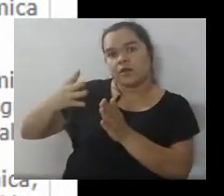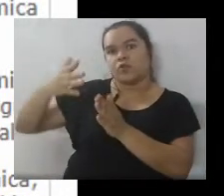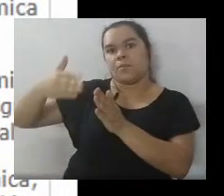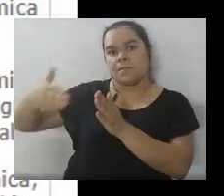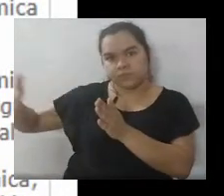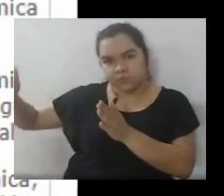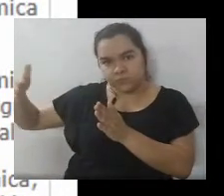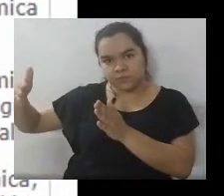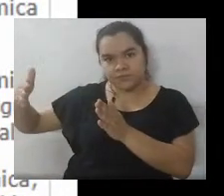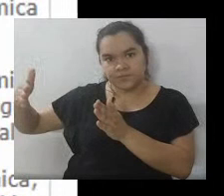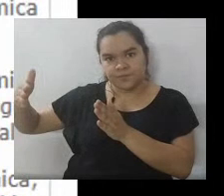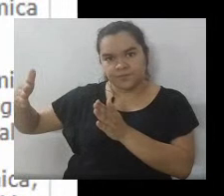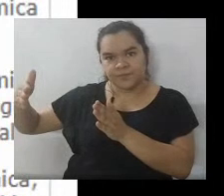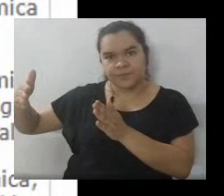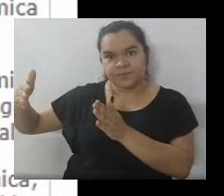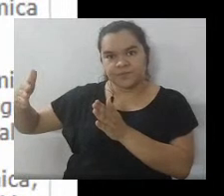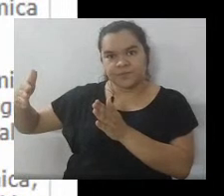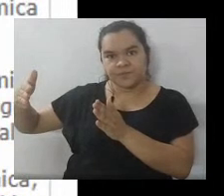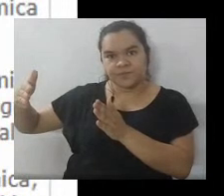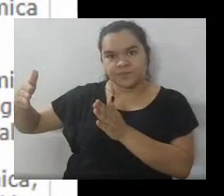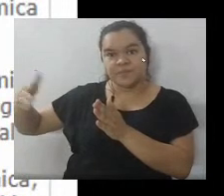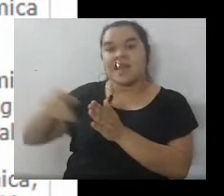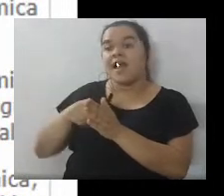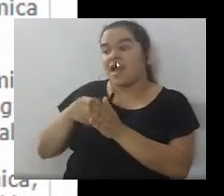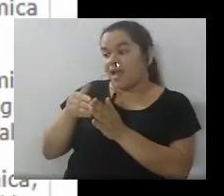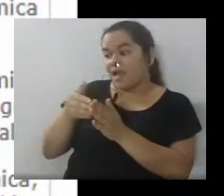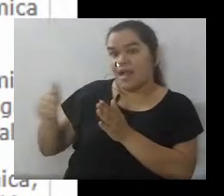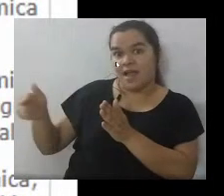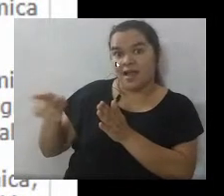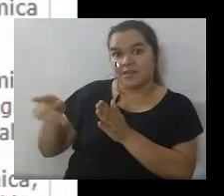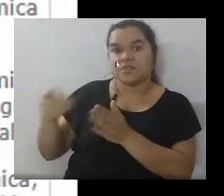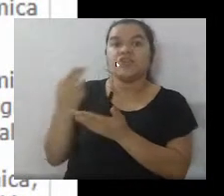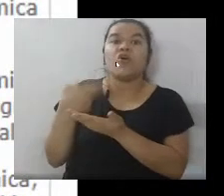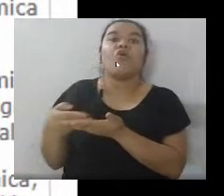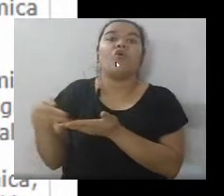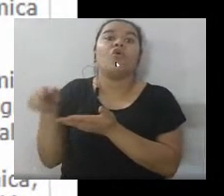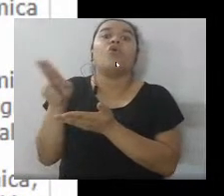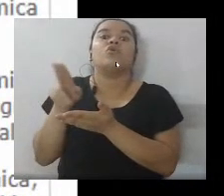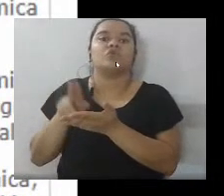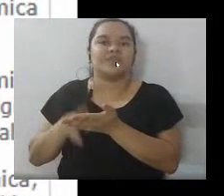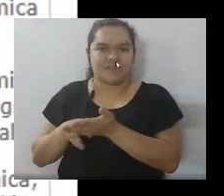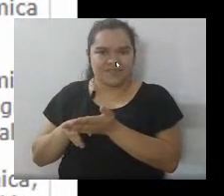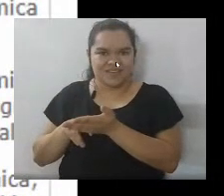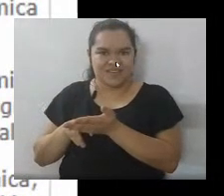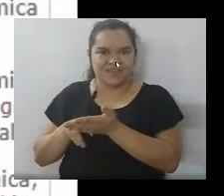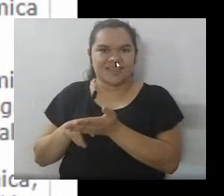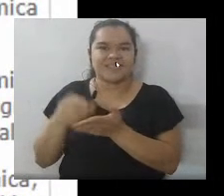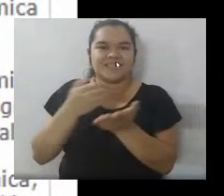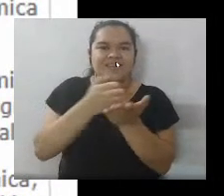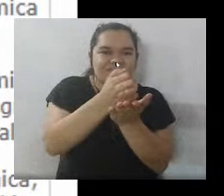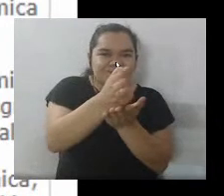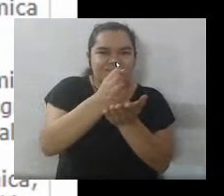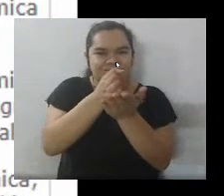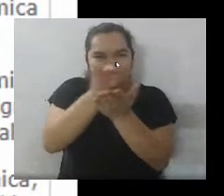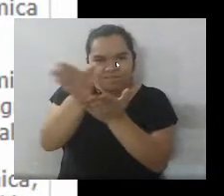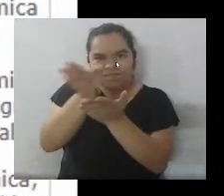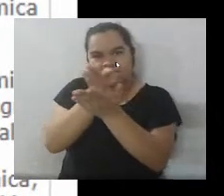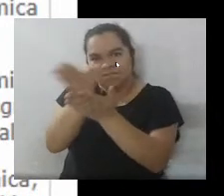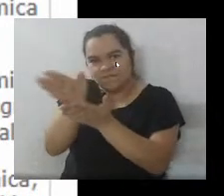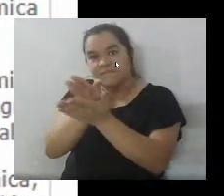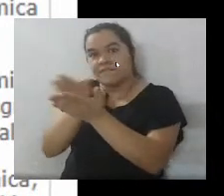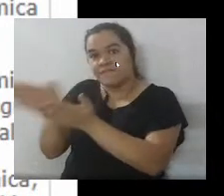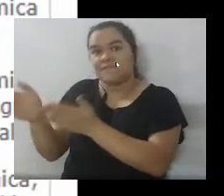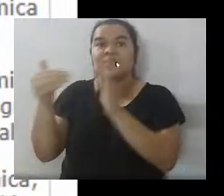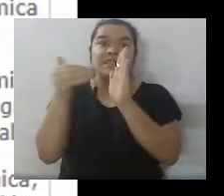superiores. Aquí, nuevamente, la carrera de bioquímica se diversifica, le mostramos todas las áreas a las cuales ustedes después